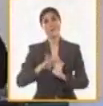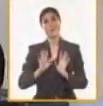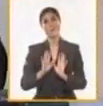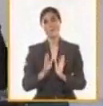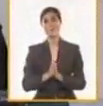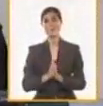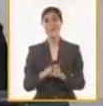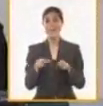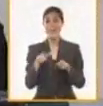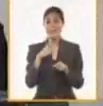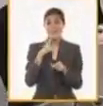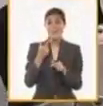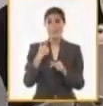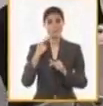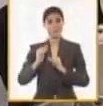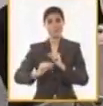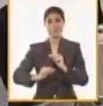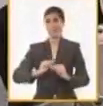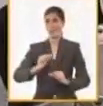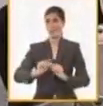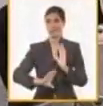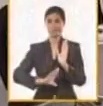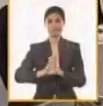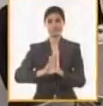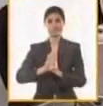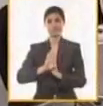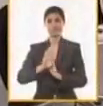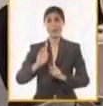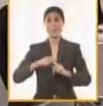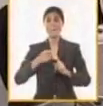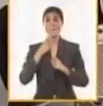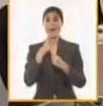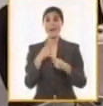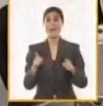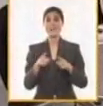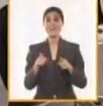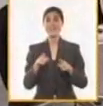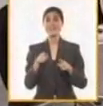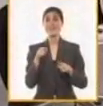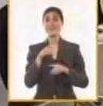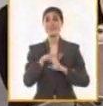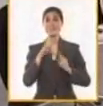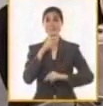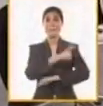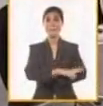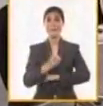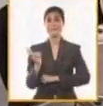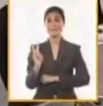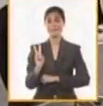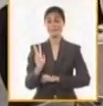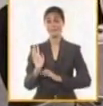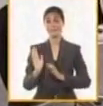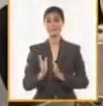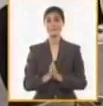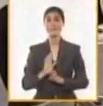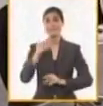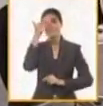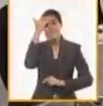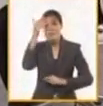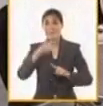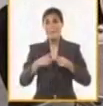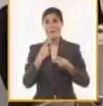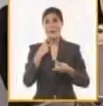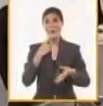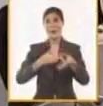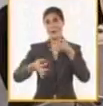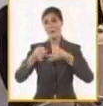ese inicio tan lindo que tiene su himno nacional, que es Gloria al Bravo Pueblo. Bueno, embajador, muchas gracias por